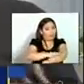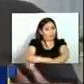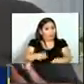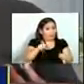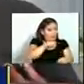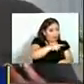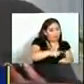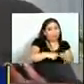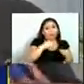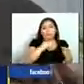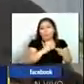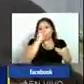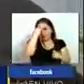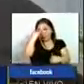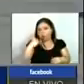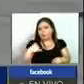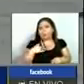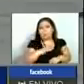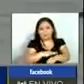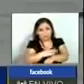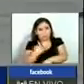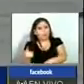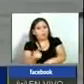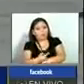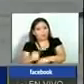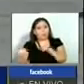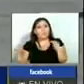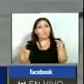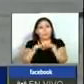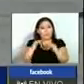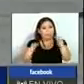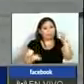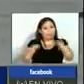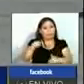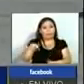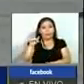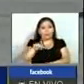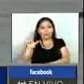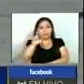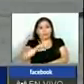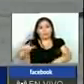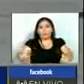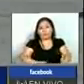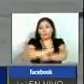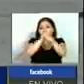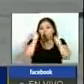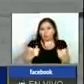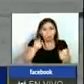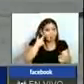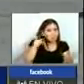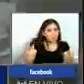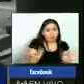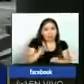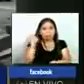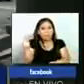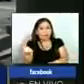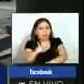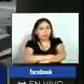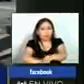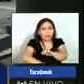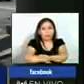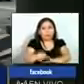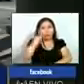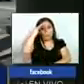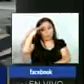blanca Tienen que importarnos A nosotros También Dijo Para la mañana De lunes Aún no había detenidos Una mujer